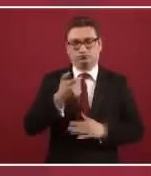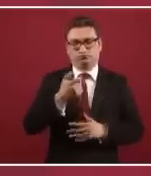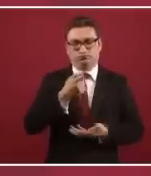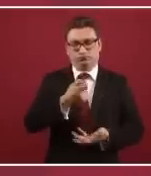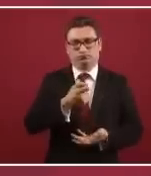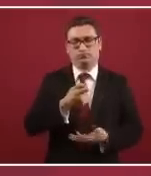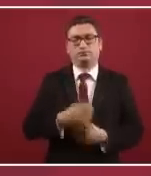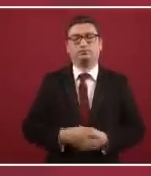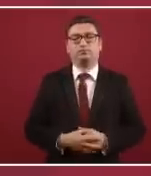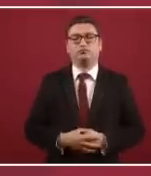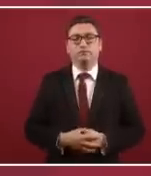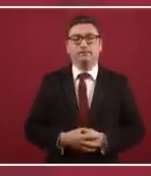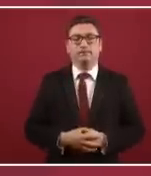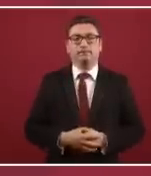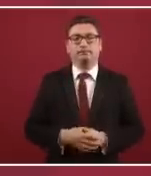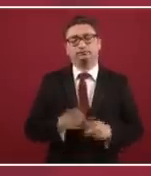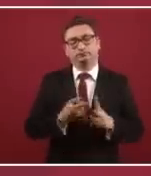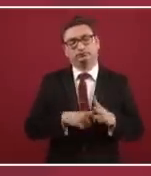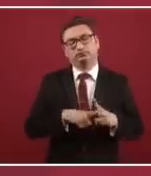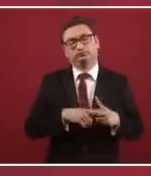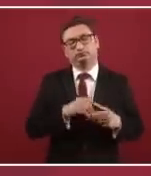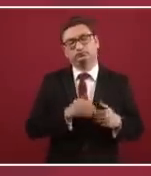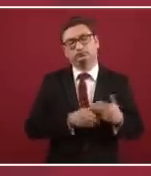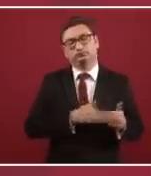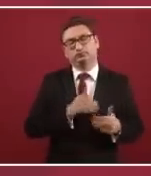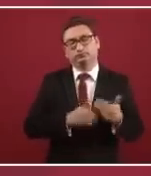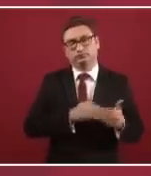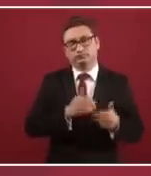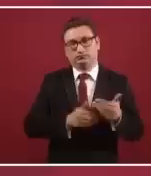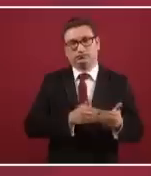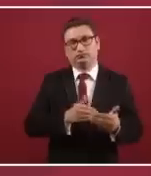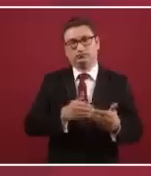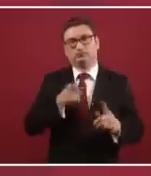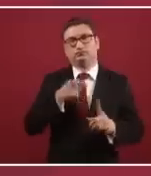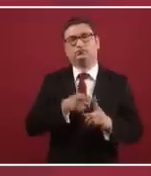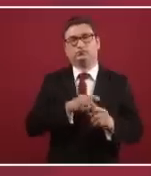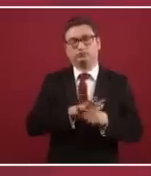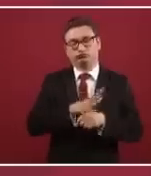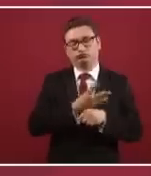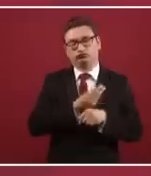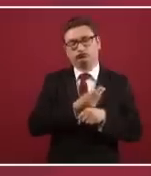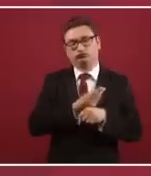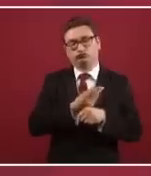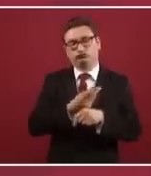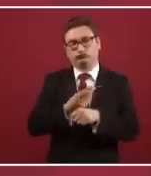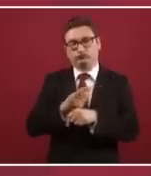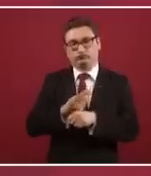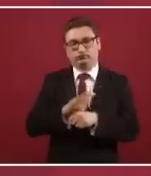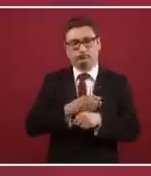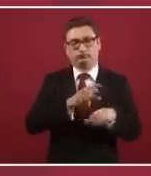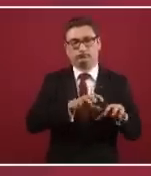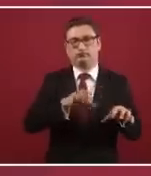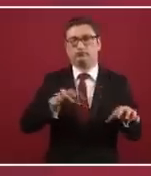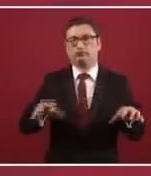Y se inició un proceso de rehabilitación de las seis